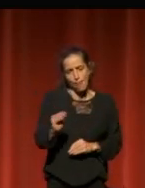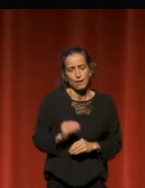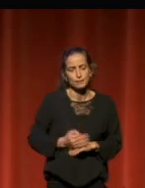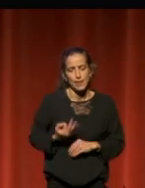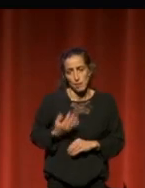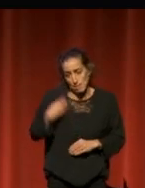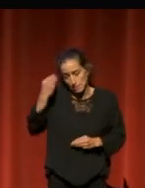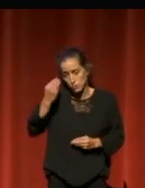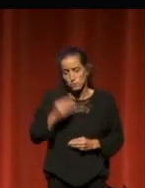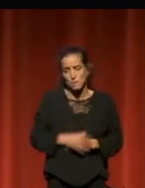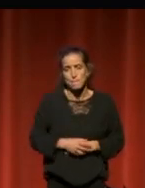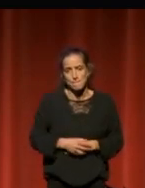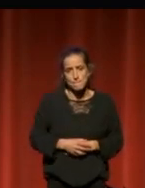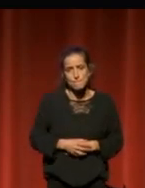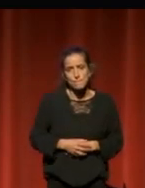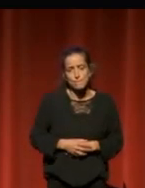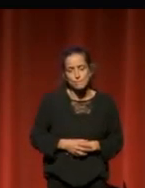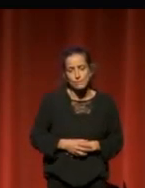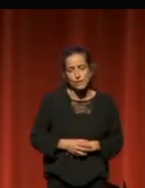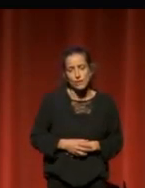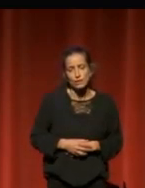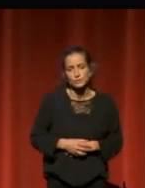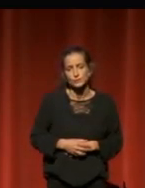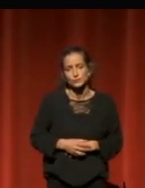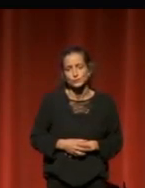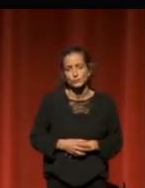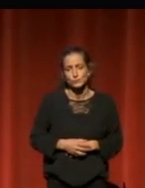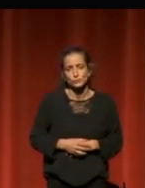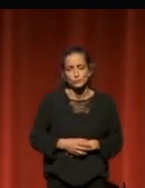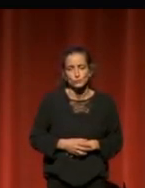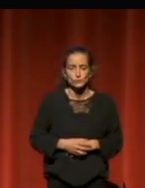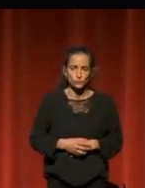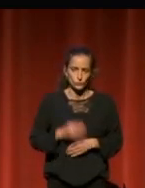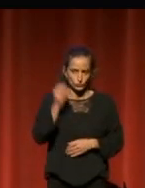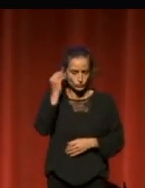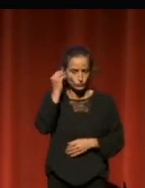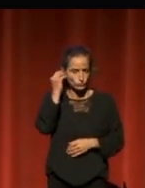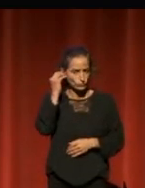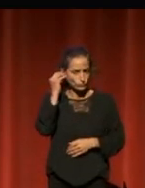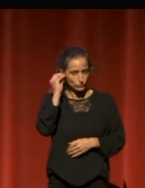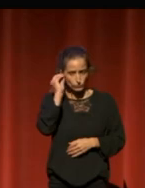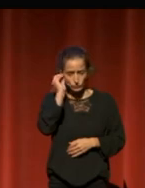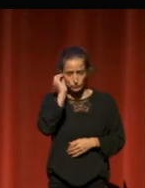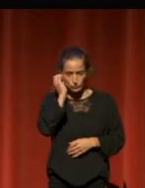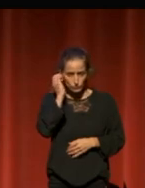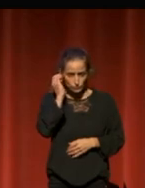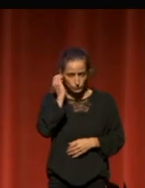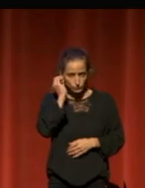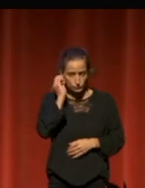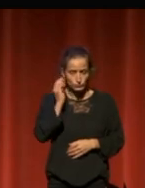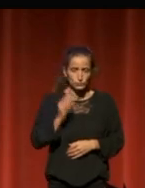los ayuntamientos sea necesario, ni siquiera conveniente, que se financie de forma